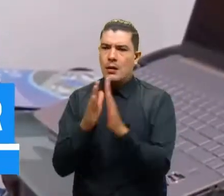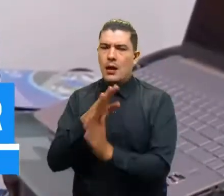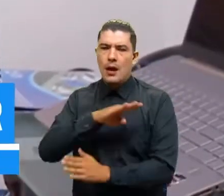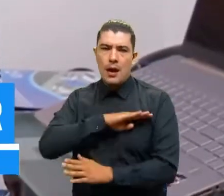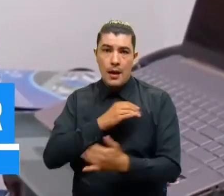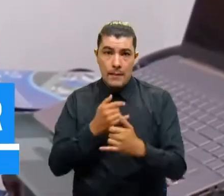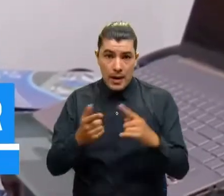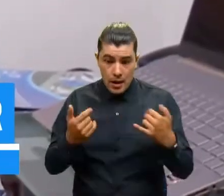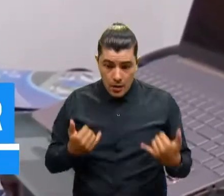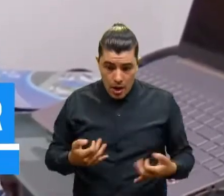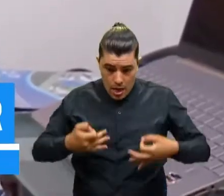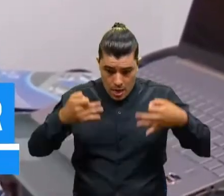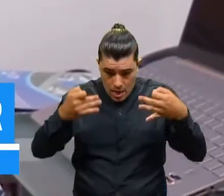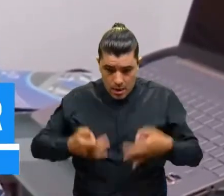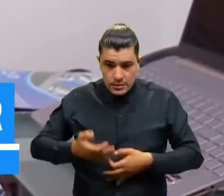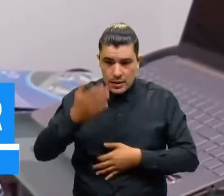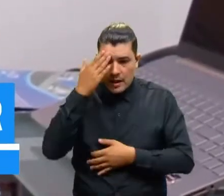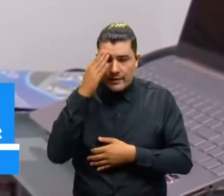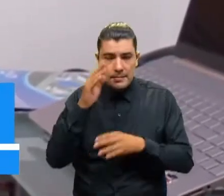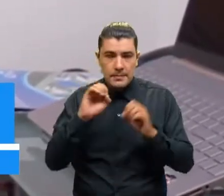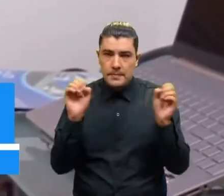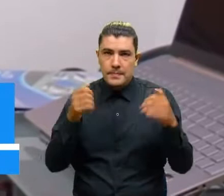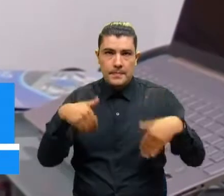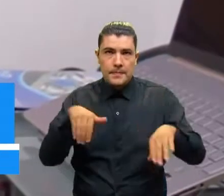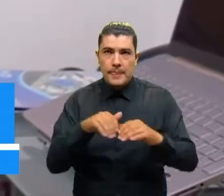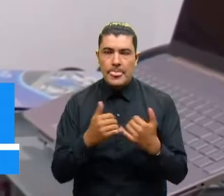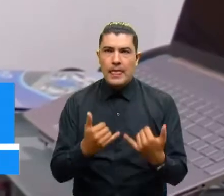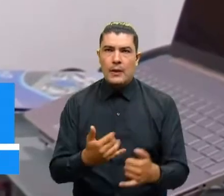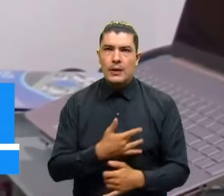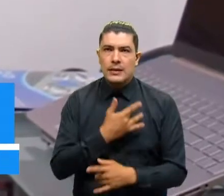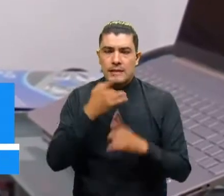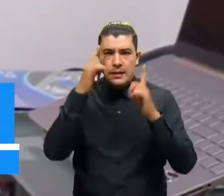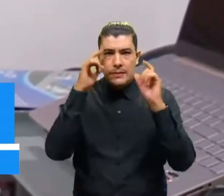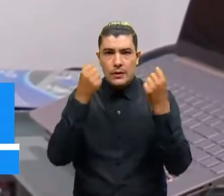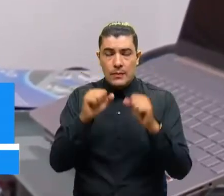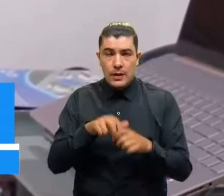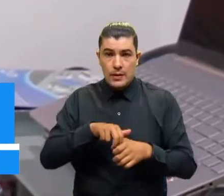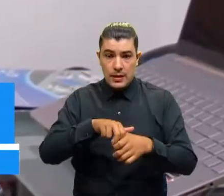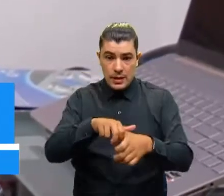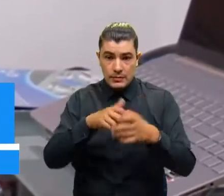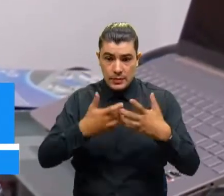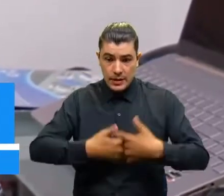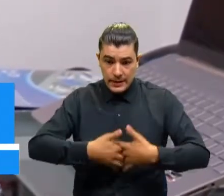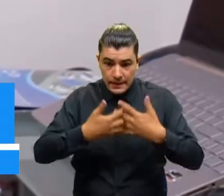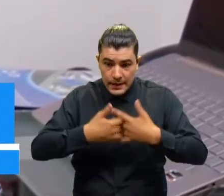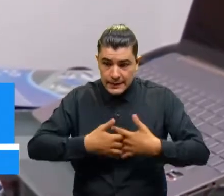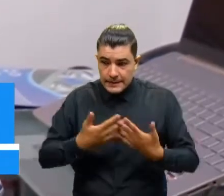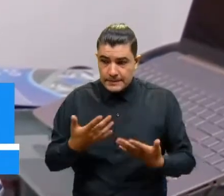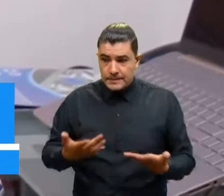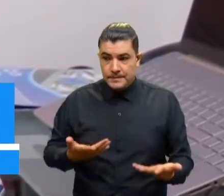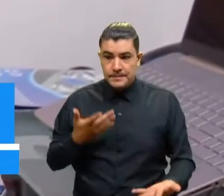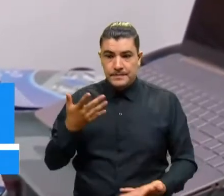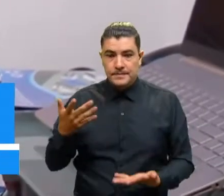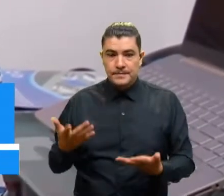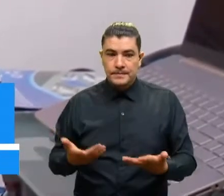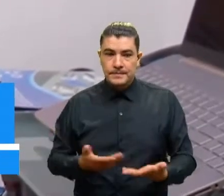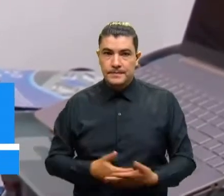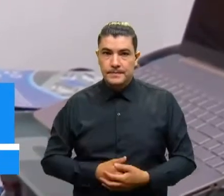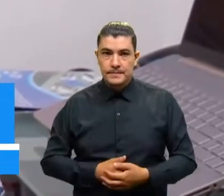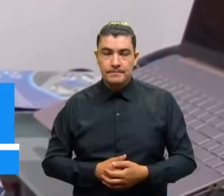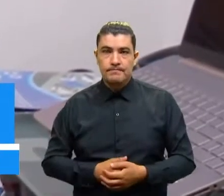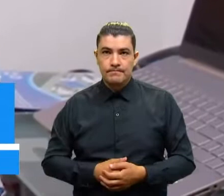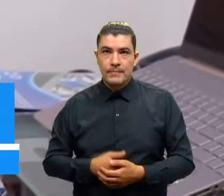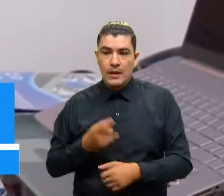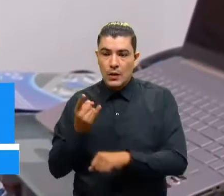se ha definido nada. Es preocupante para las empresas de transporte porque al tener que utilizar